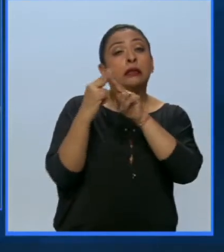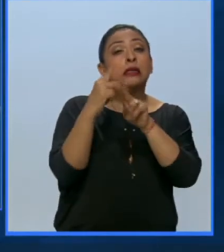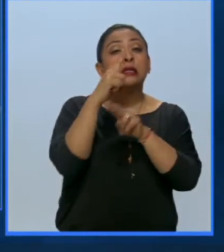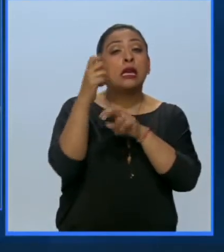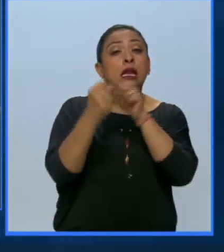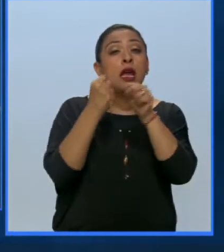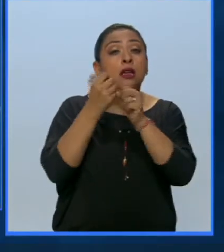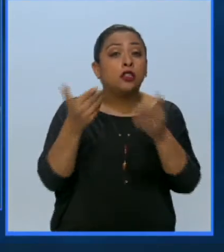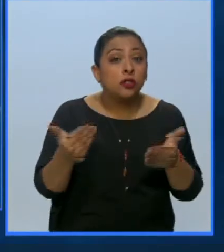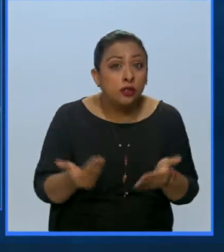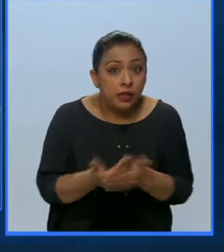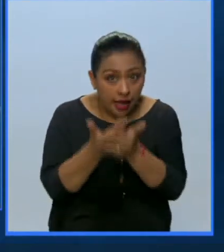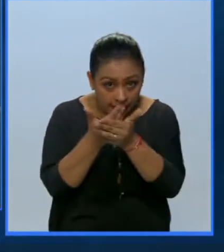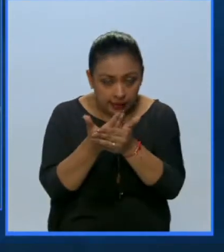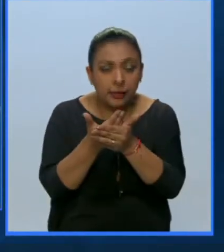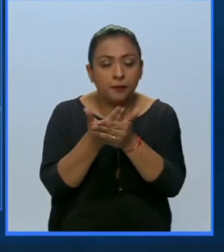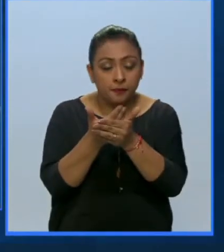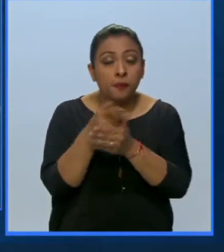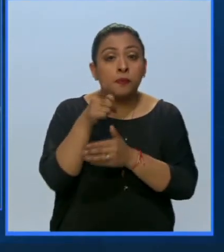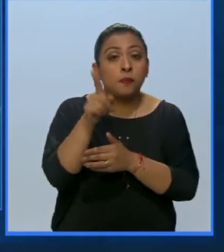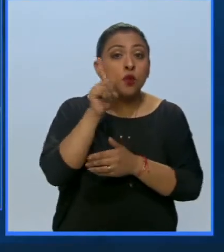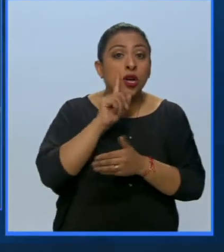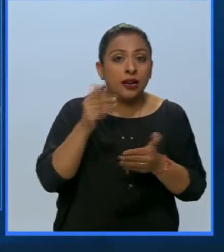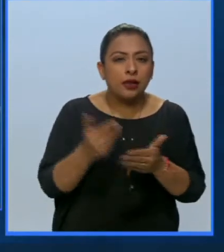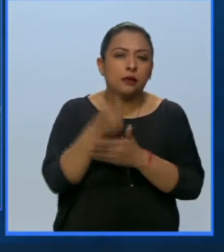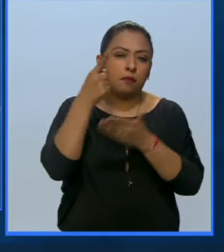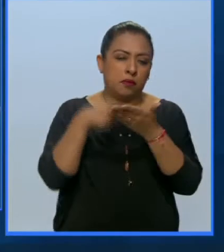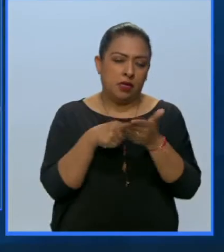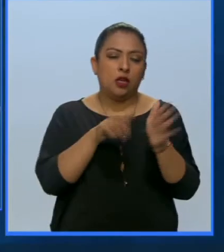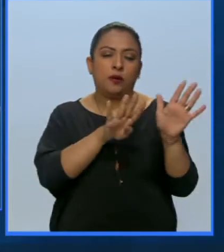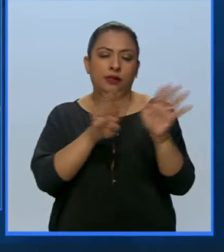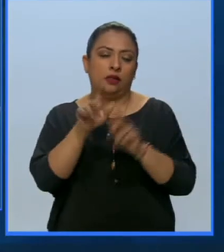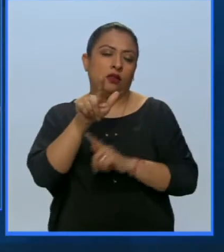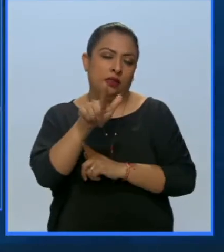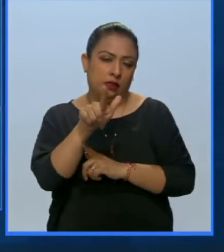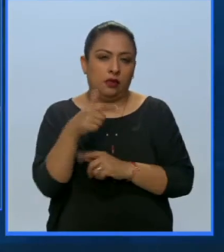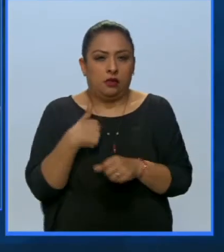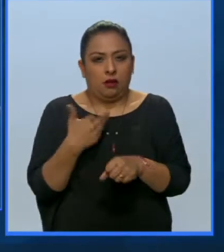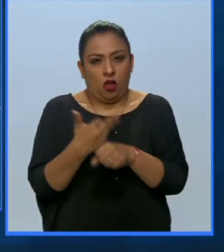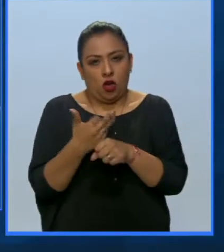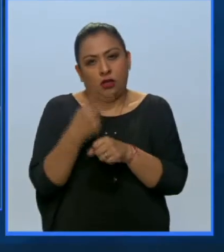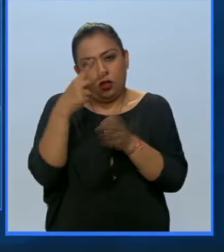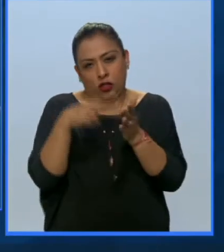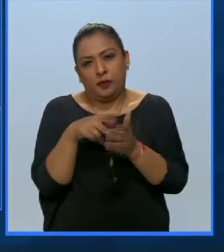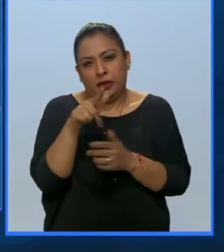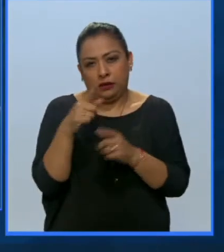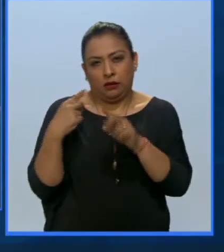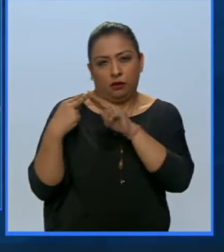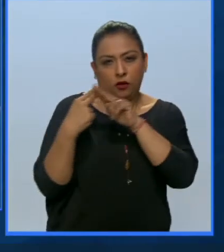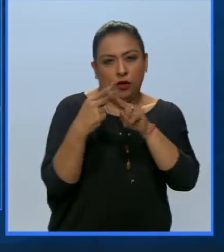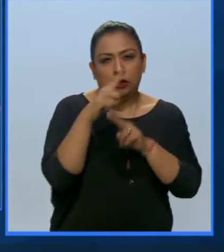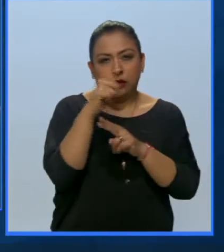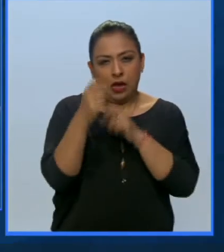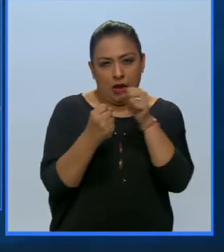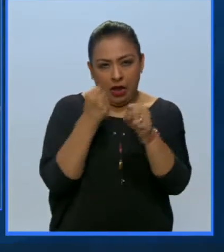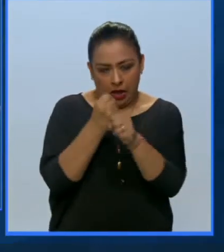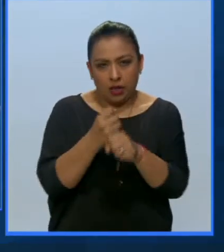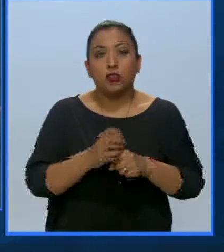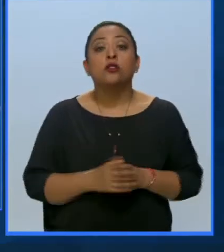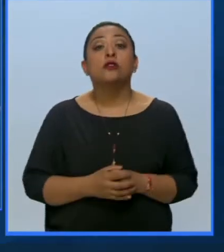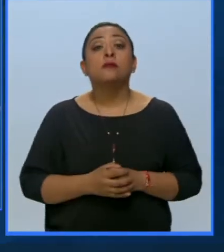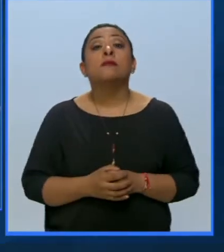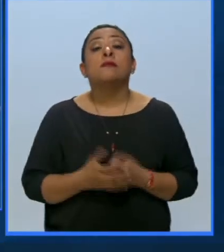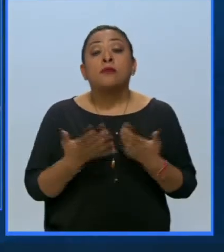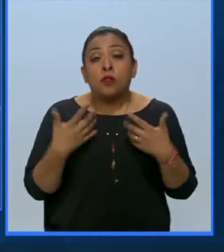centenario de su nacimiento. Ella nació en 1917, 2017 es el centenario,